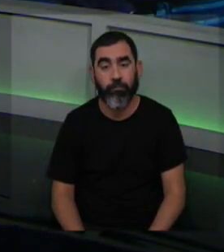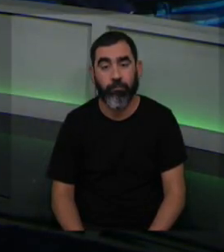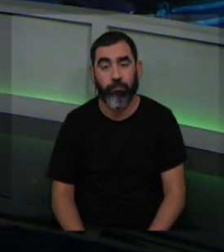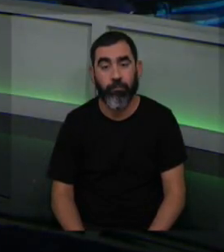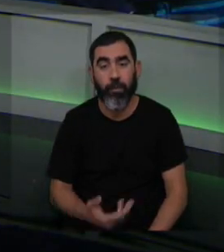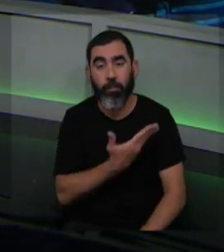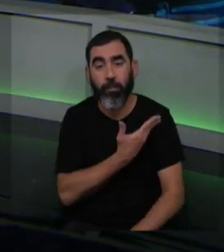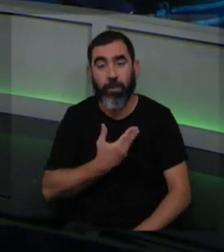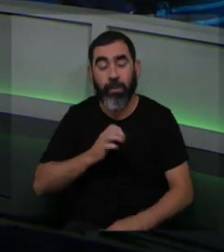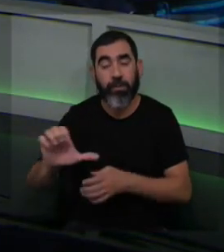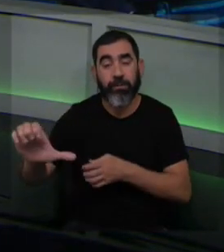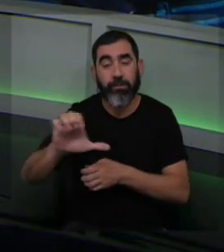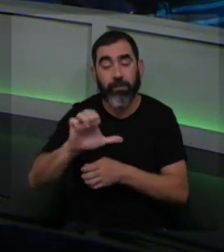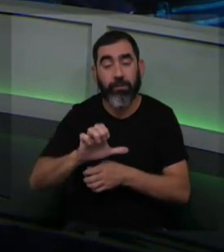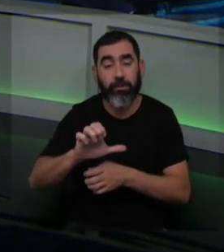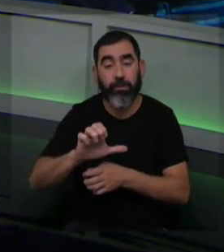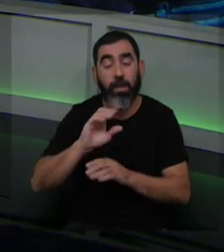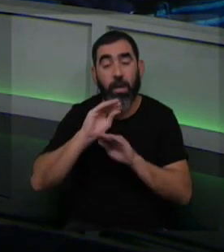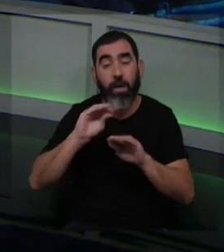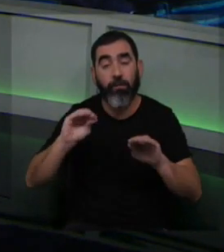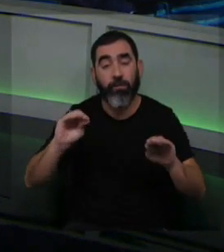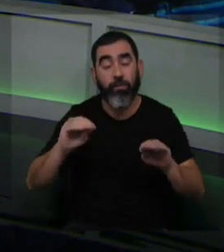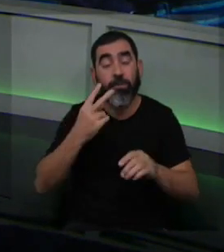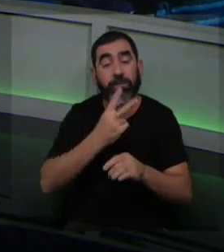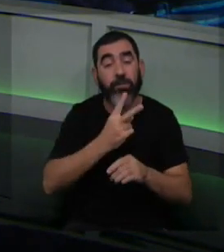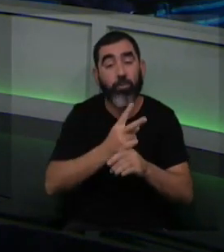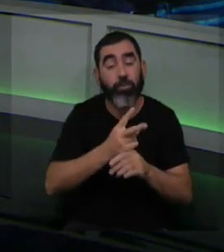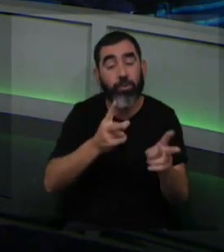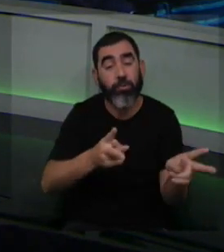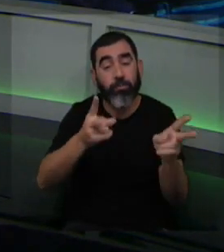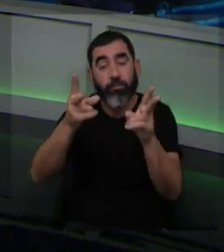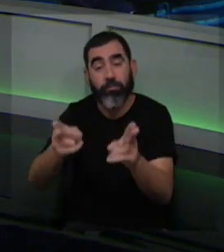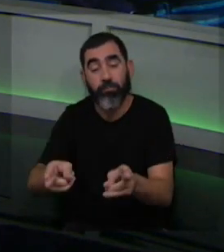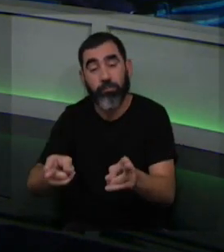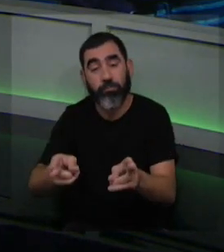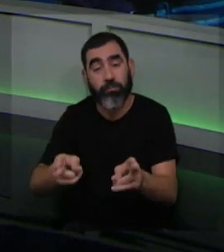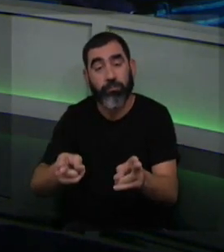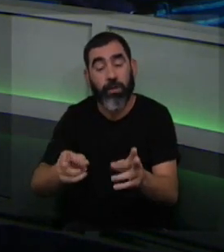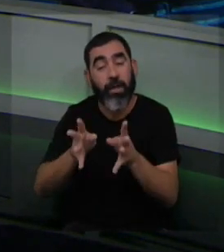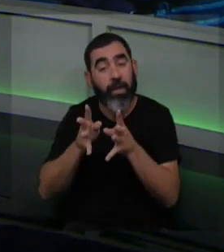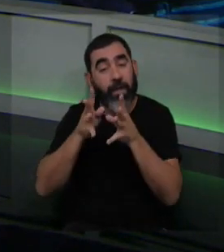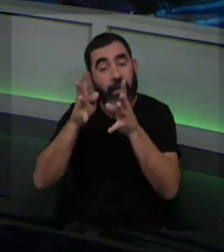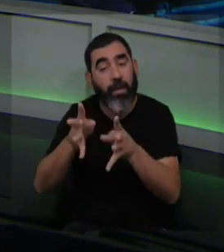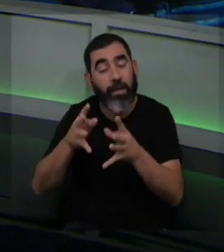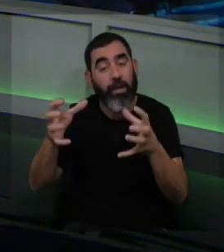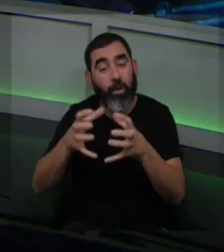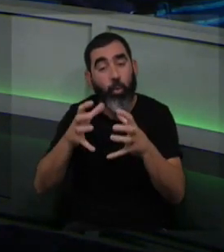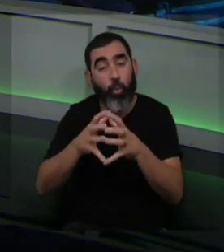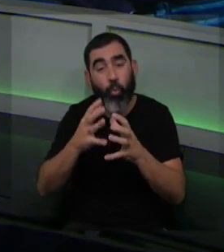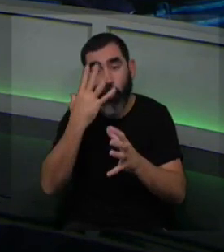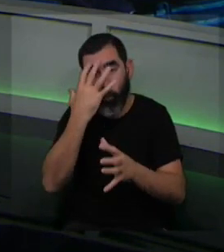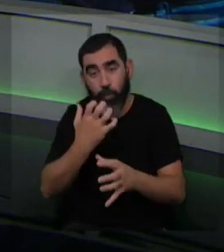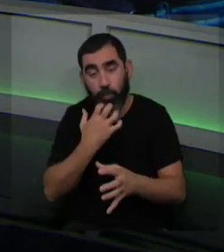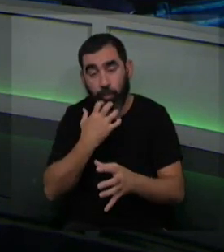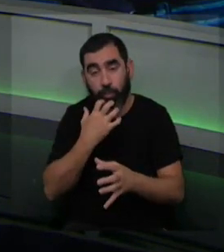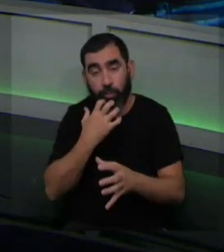El presidente de Ecuador, Daniel Noboa, anunció el inicio de la segunda fase de lo que ha denominado como guerra contra las bandas del crimen organizado